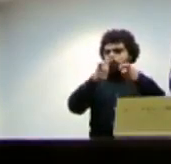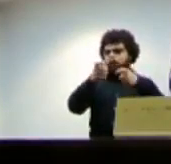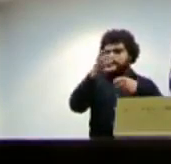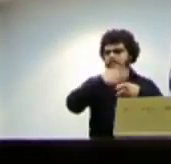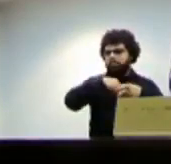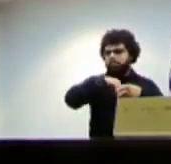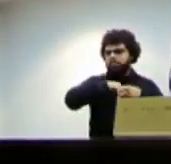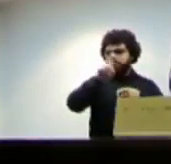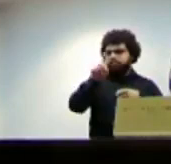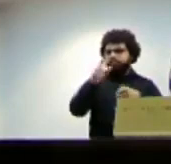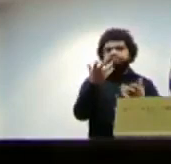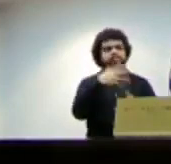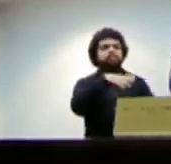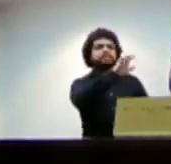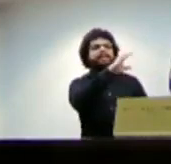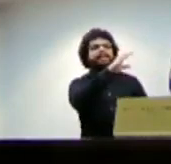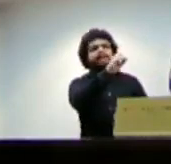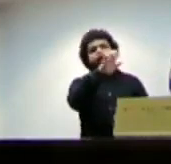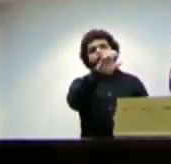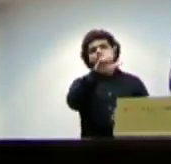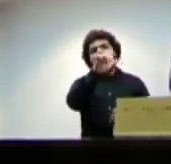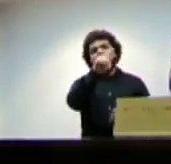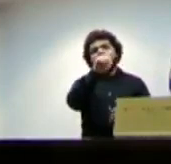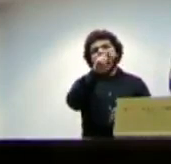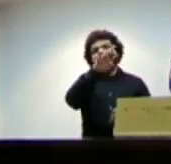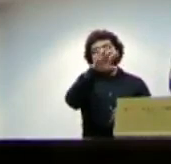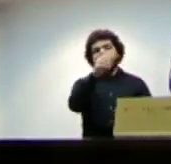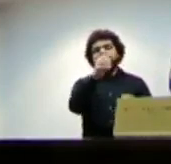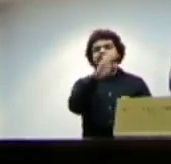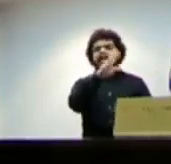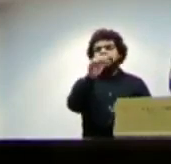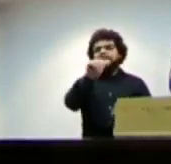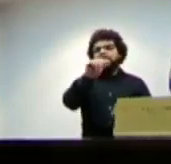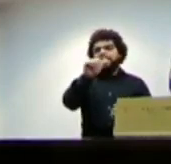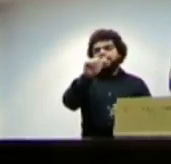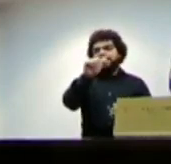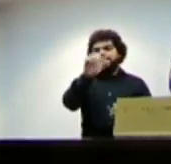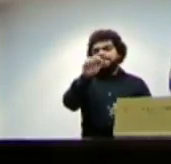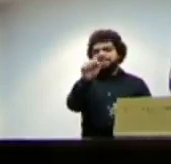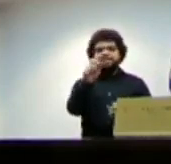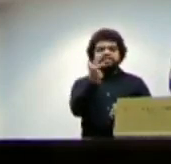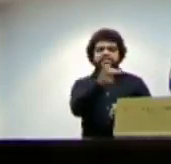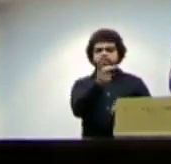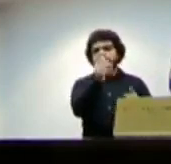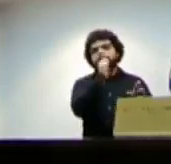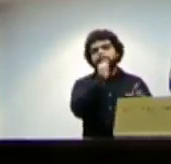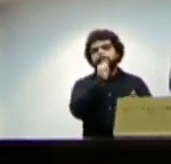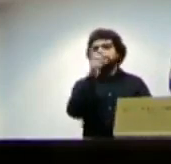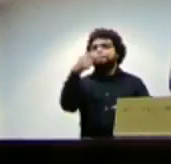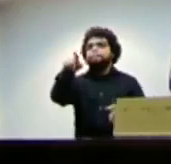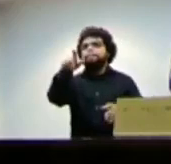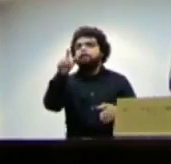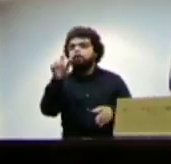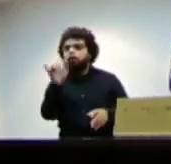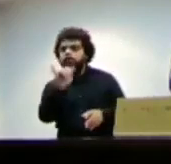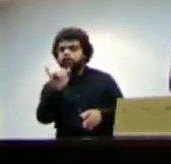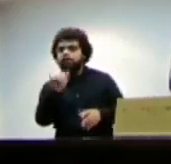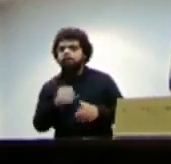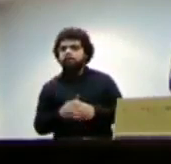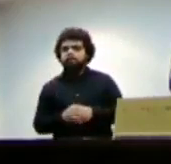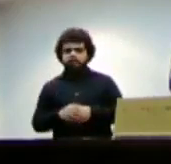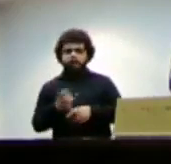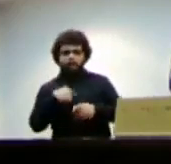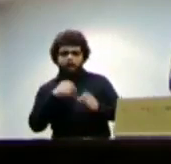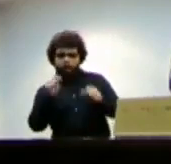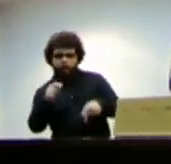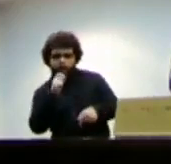sé que Ecoeléctrica y AES son privadas y eso es aparte. ¿Cuáles son las que ustedes tienen bajo control? Ok. ¿Se escucha este micrófono? ¿Se escucha? Sí, sí. En todo